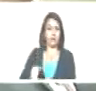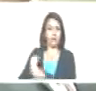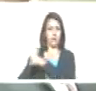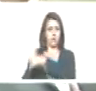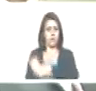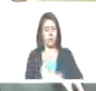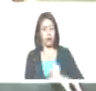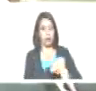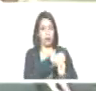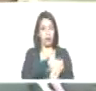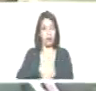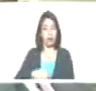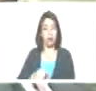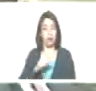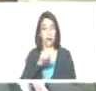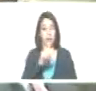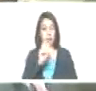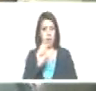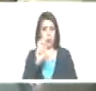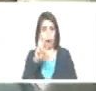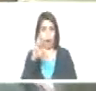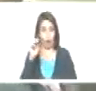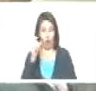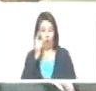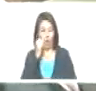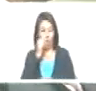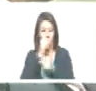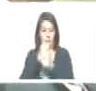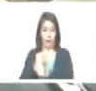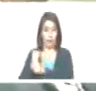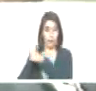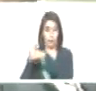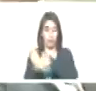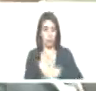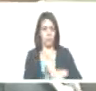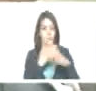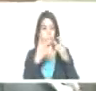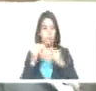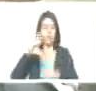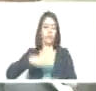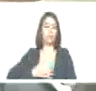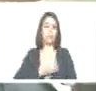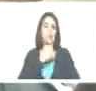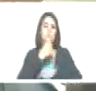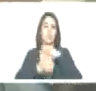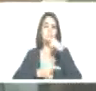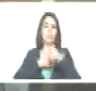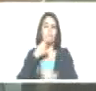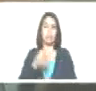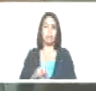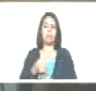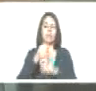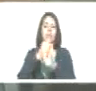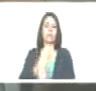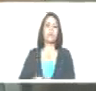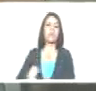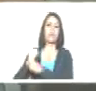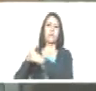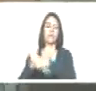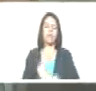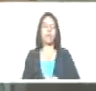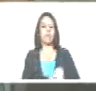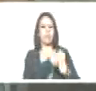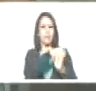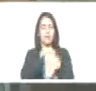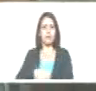llamado Lauro Carrillo, al cual lo han mencionado en muchas canciones. Después una chalana se pasaba de una margen